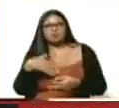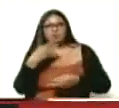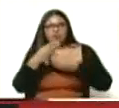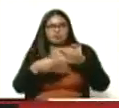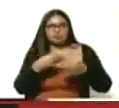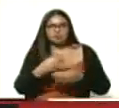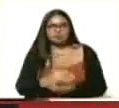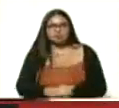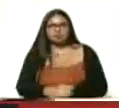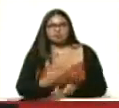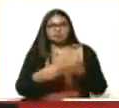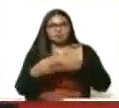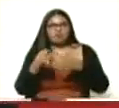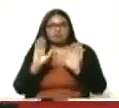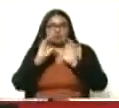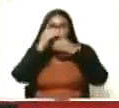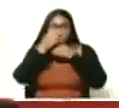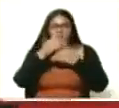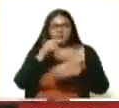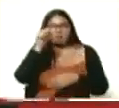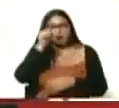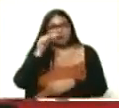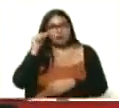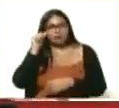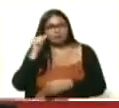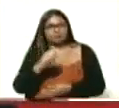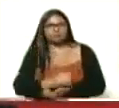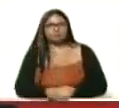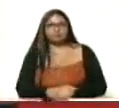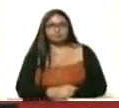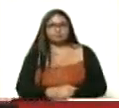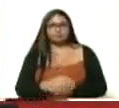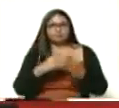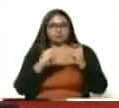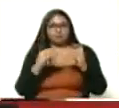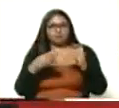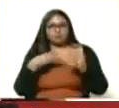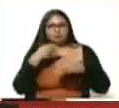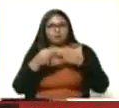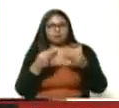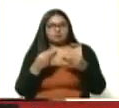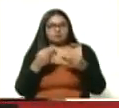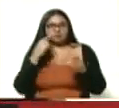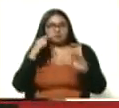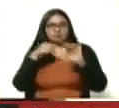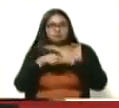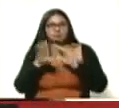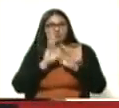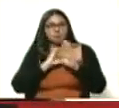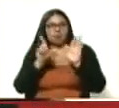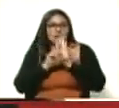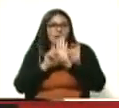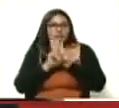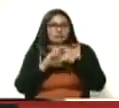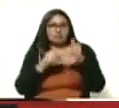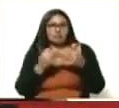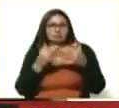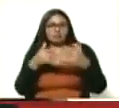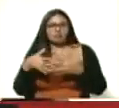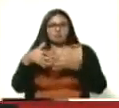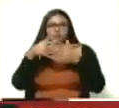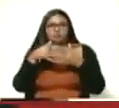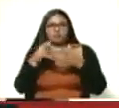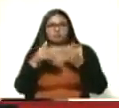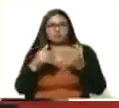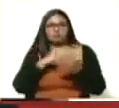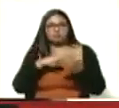que es la deconstrucción del secuestro de Alex Saab, según todos los análisis jurídicos estudian metiéndose en las leyes caboverdianas, en las leyes de los Estados Unidos y en